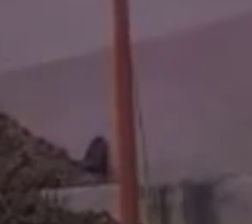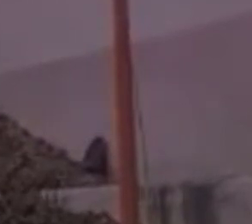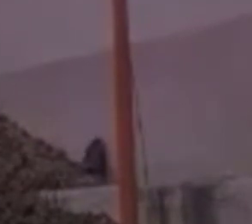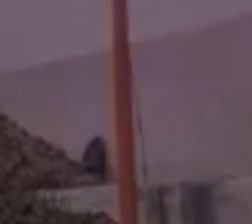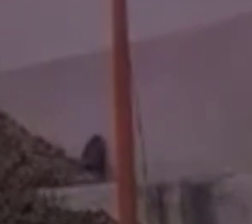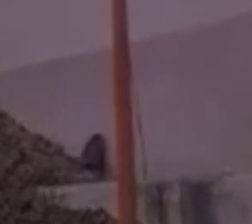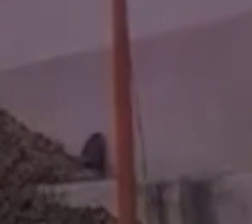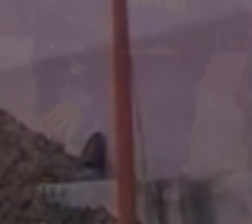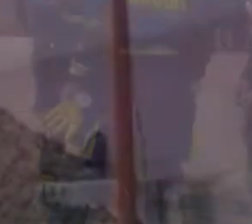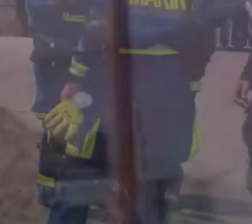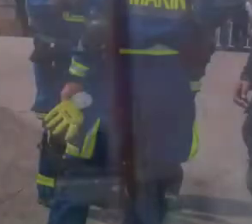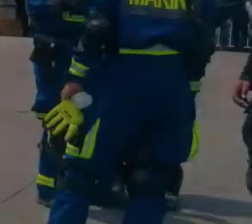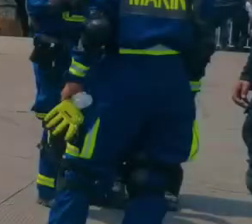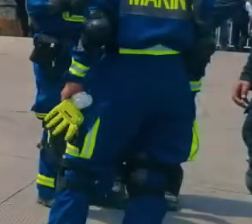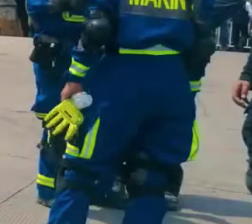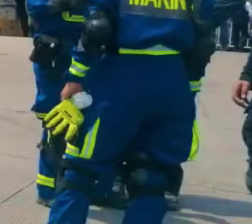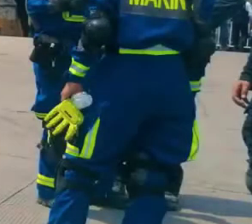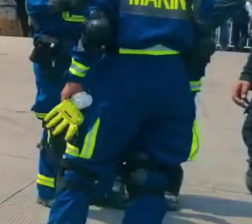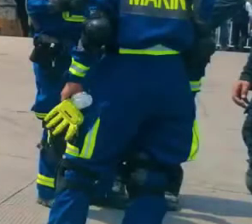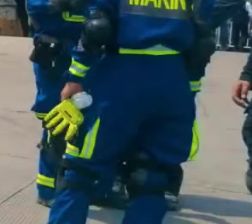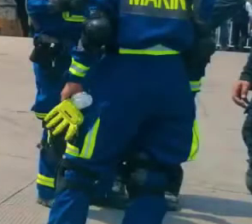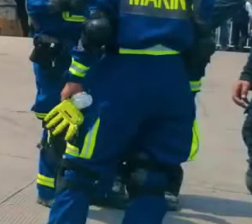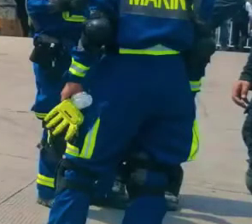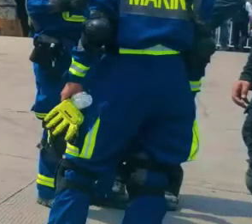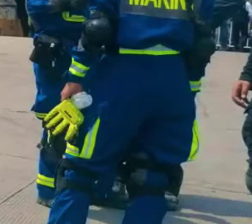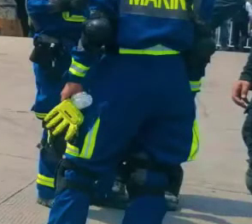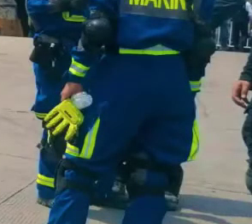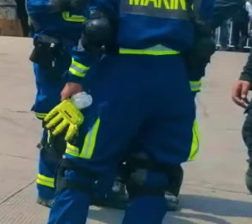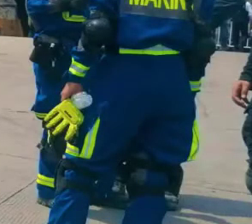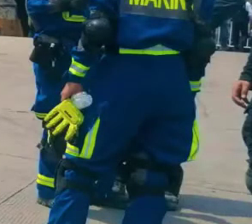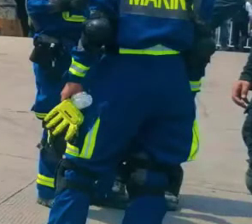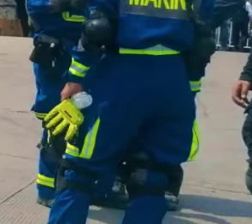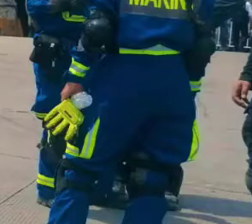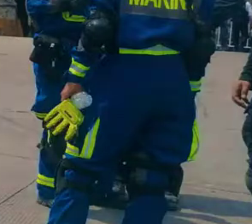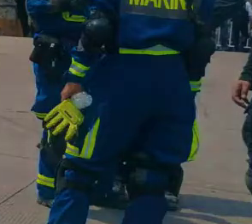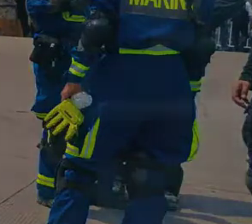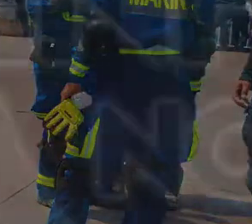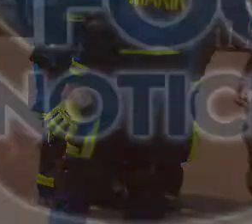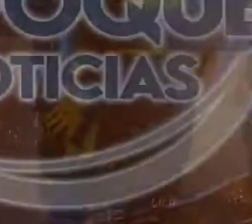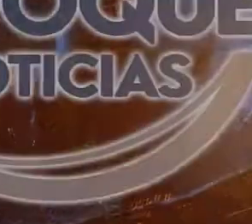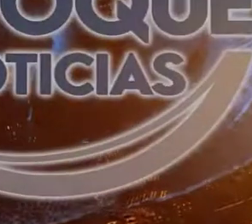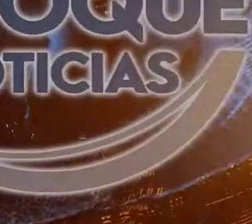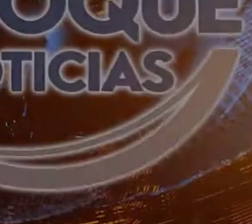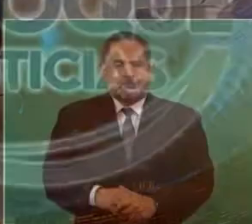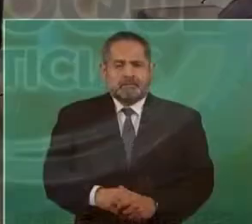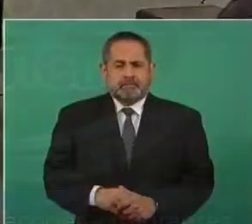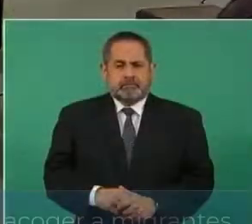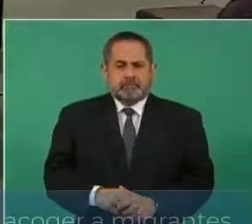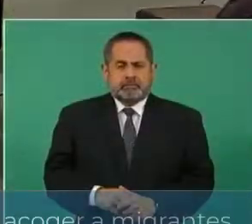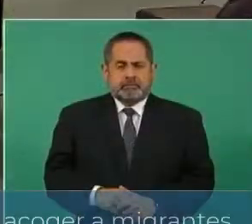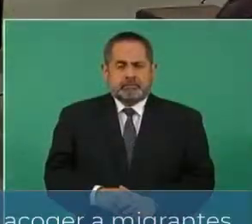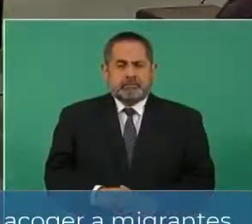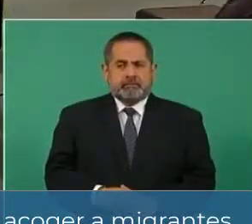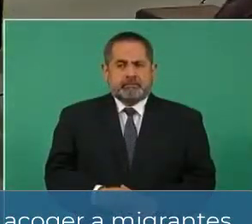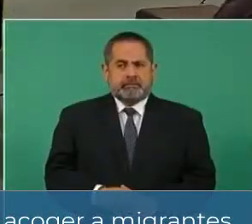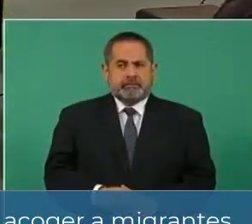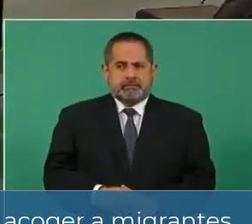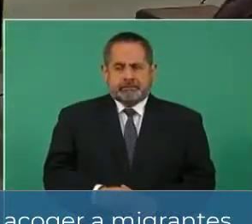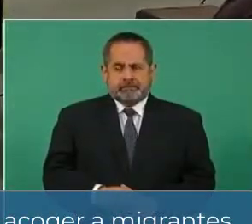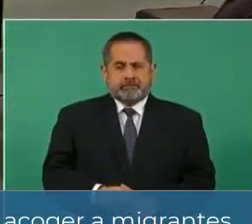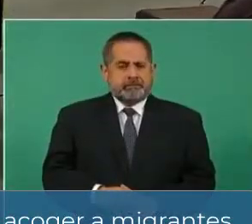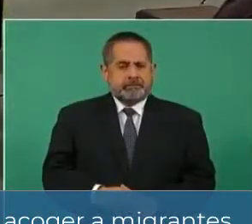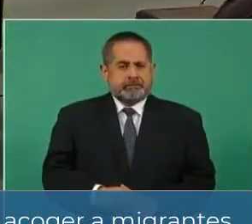acuerdo a sus condiciones, mientras en el lugar siguen los trabajos de estabilización de la zona. El canciller de México informó que sostuvo